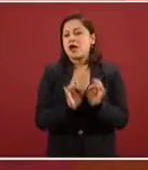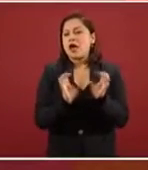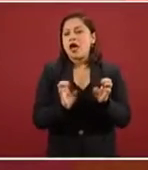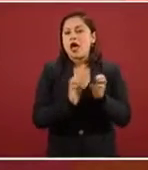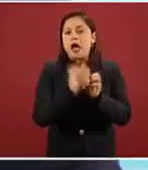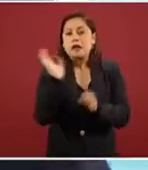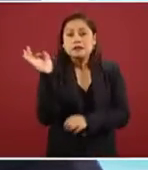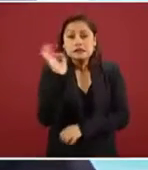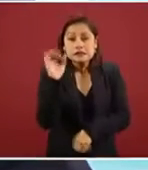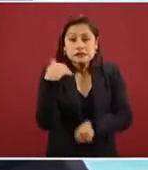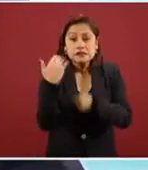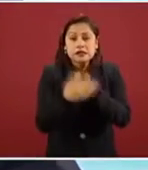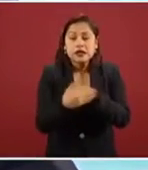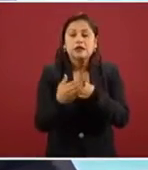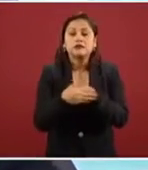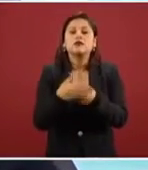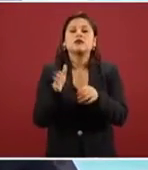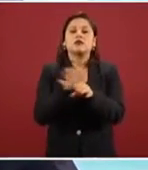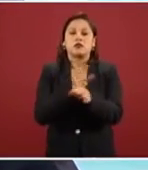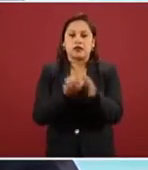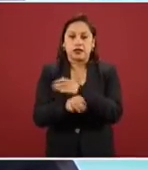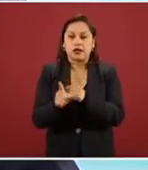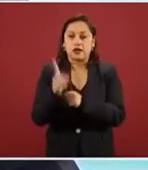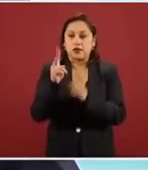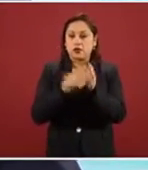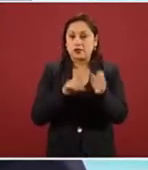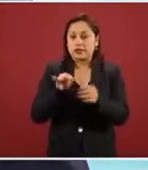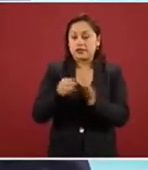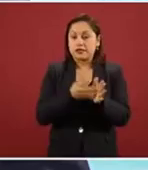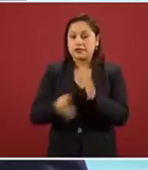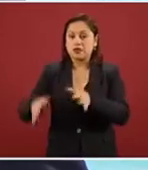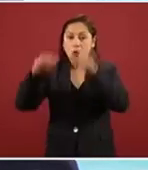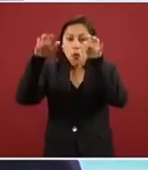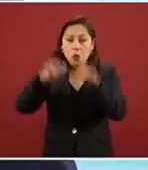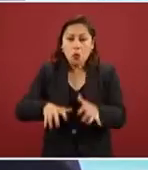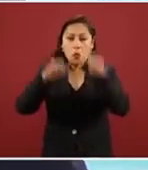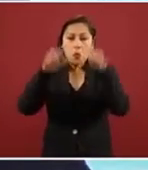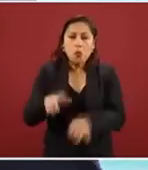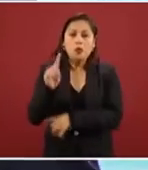Las tormentas tropicales que atendimos en esta temporada fueron